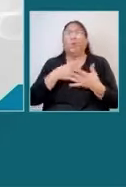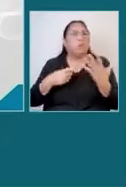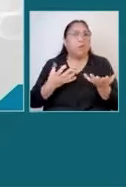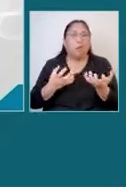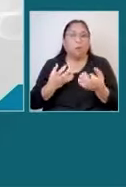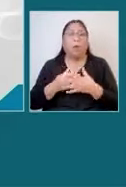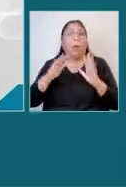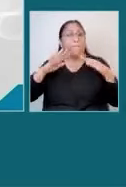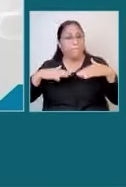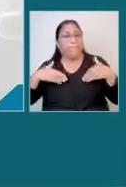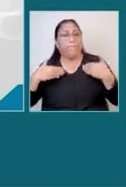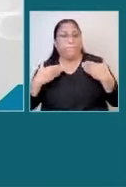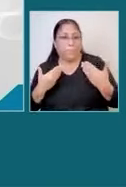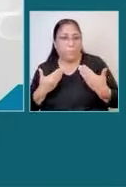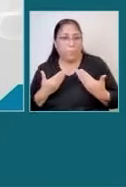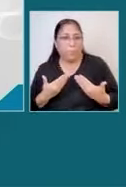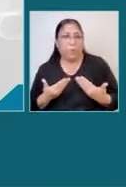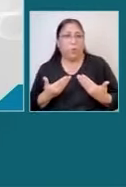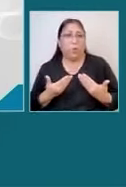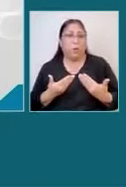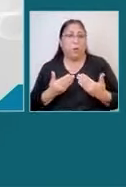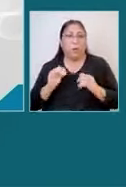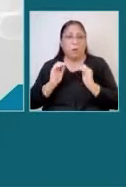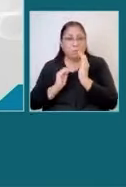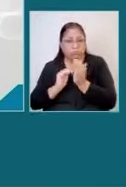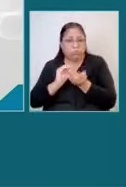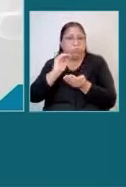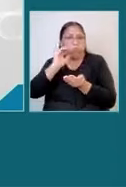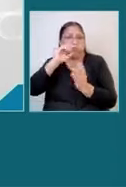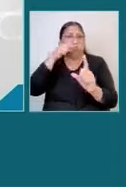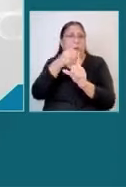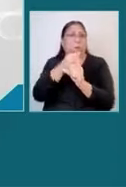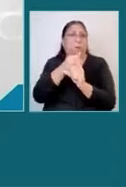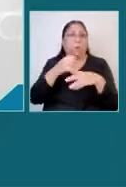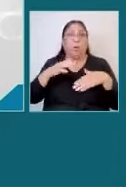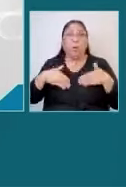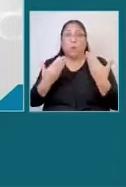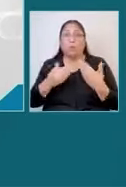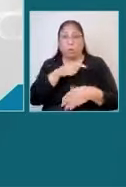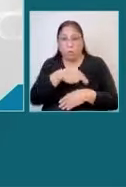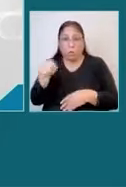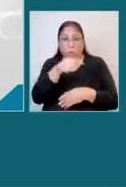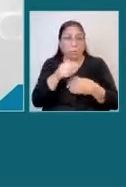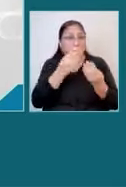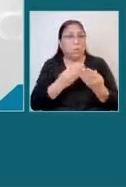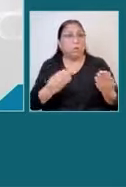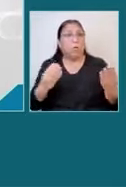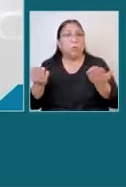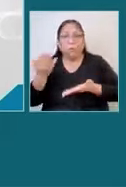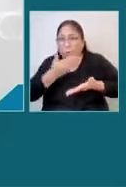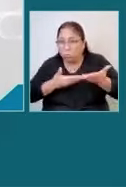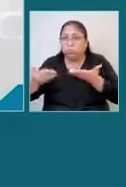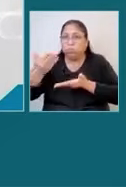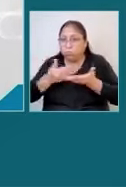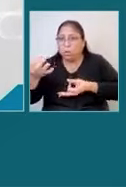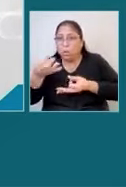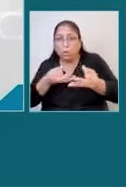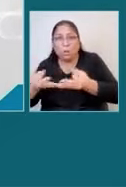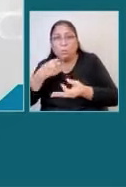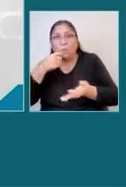de poder digamos, maximizar el impacto, ¿no? Y poder, a través de los instrumentos, generar interacciones